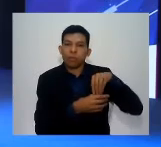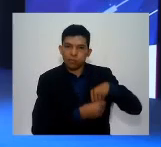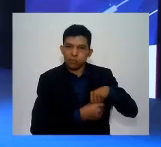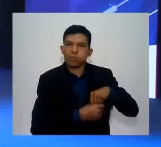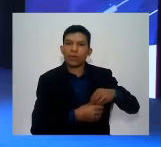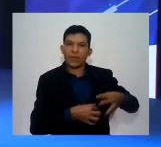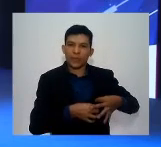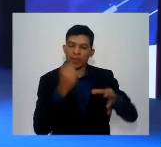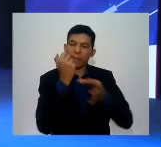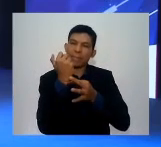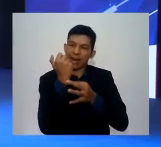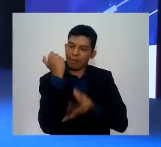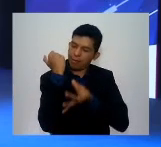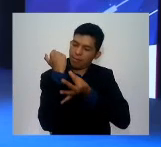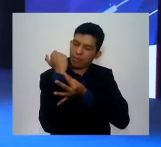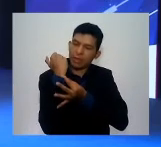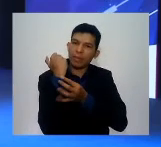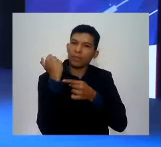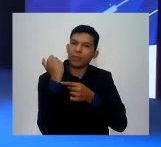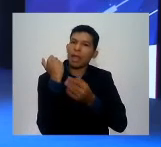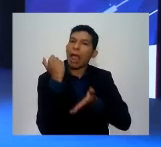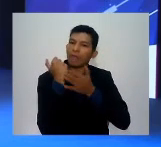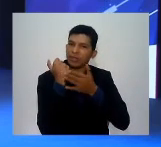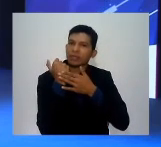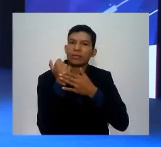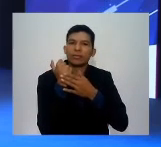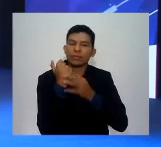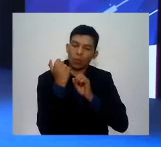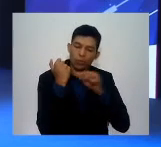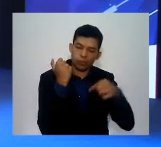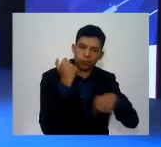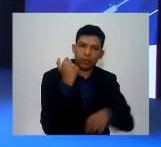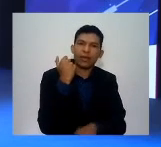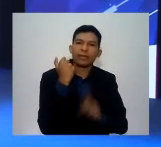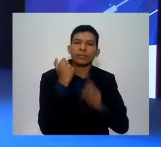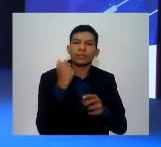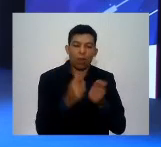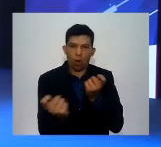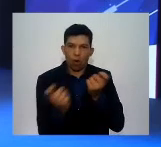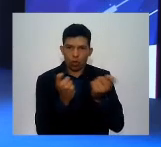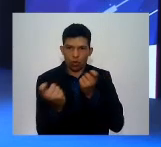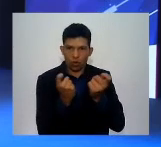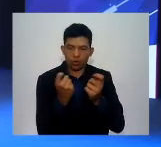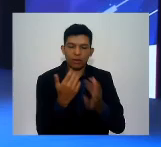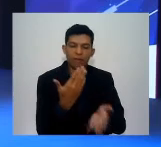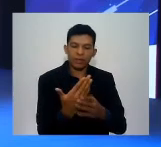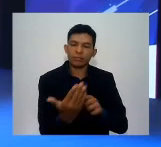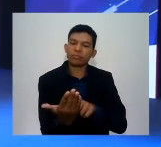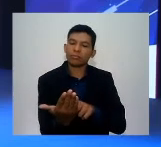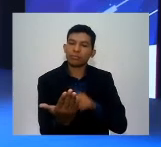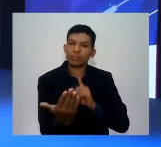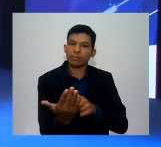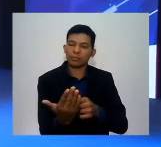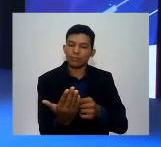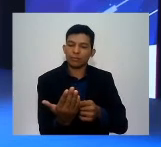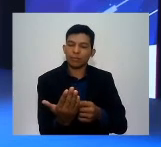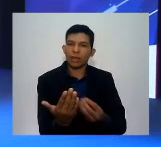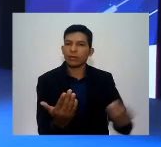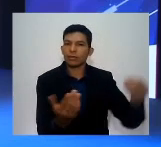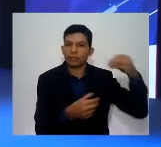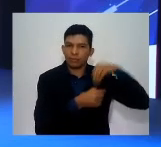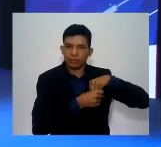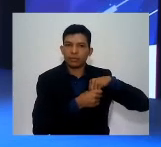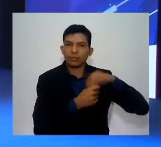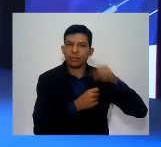favor. A 32 grados, pase, pero pase para la morgue o pase para el cementerio. A 32 grados usted no tendría por qué estar caminando,